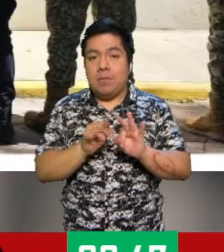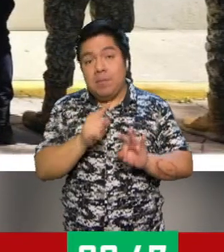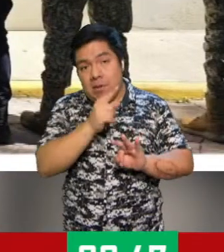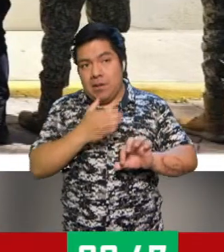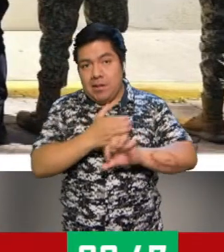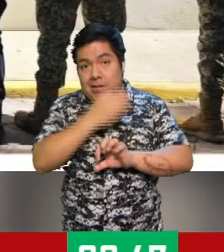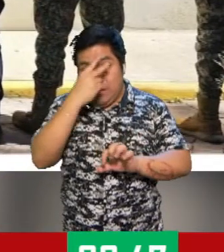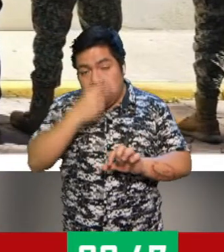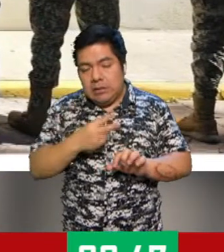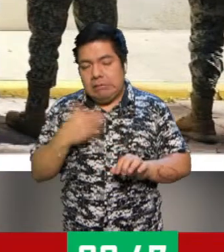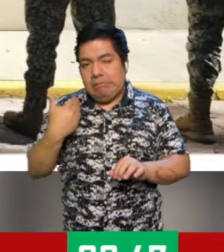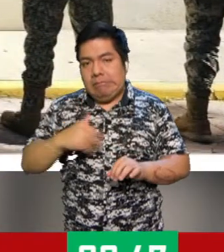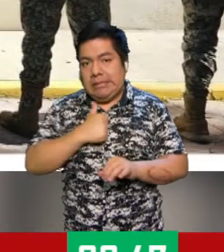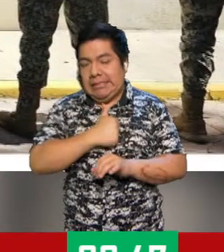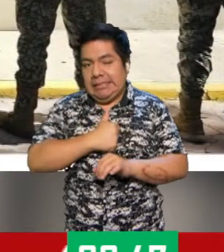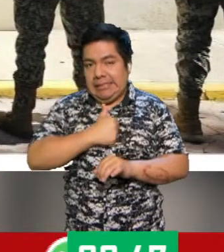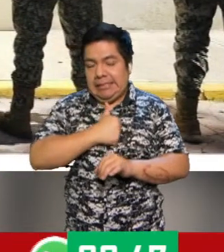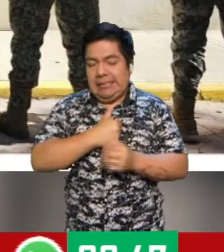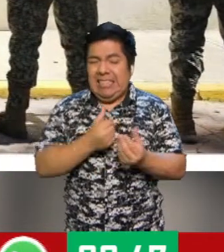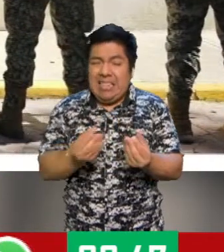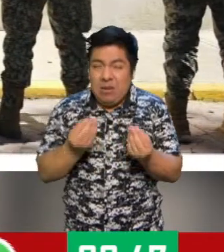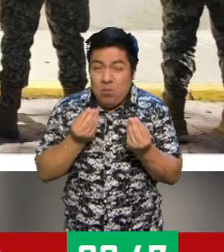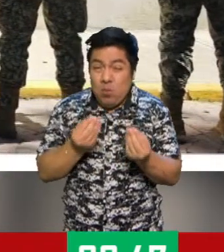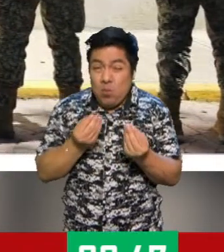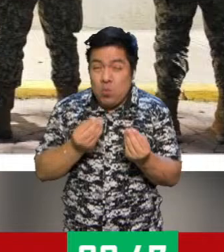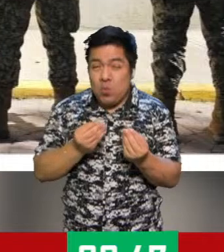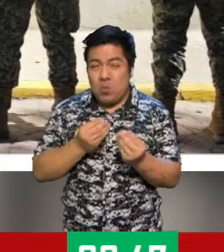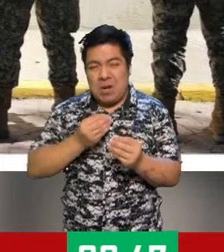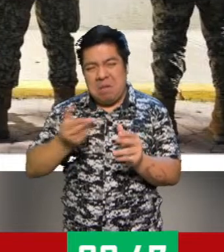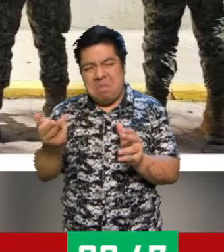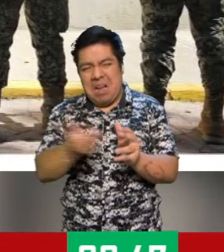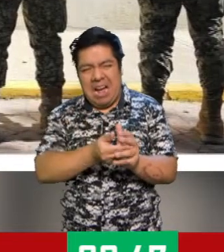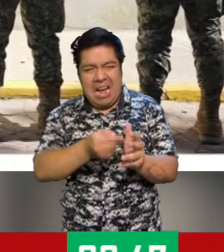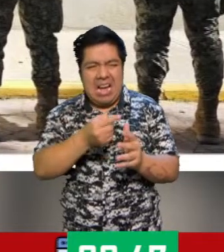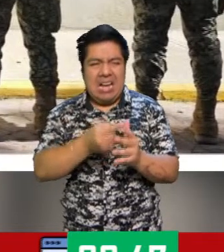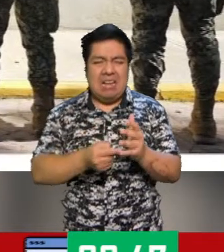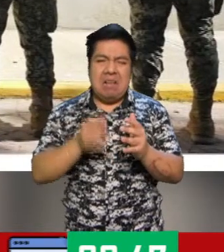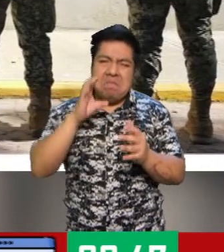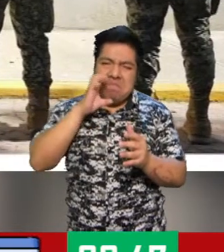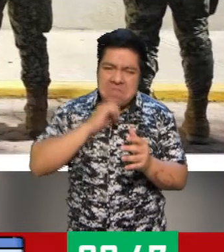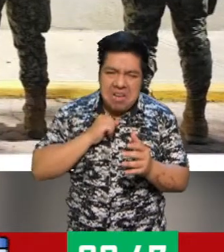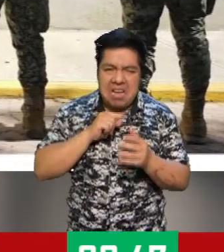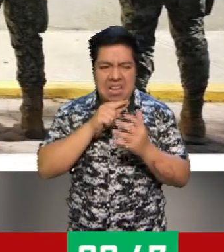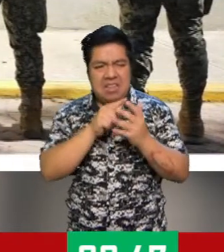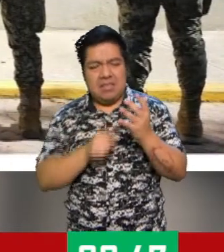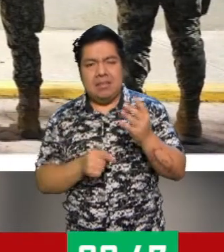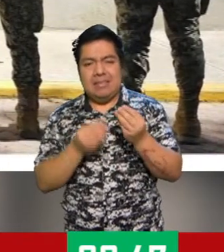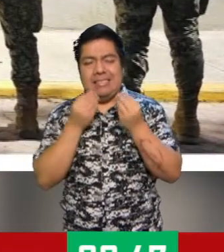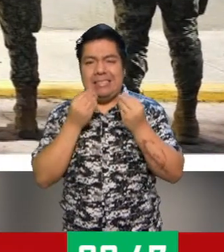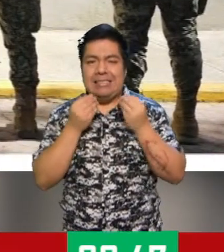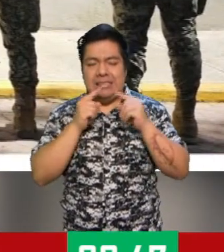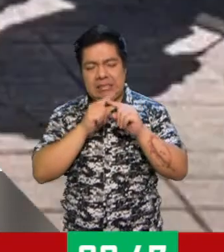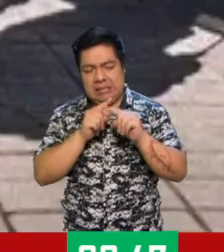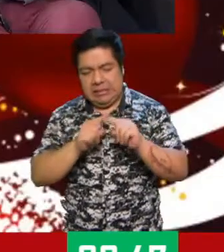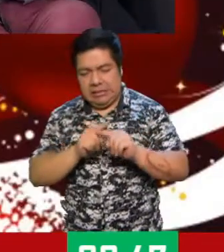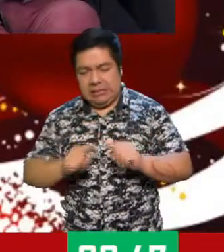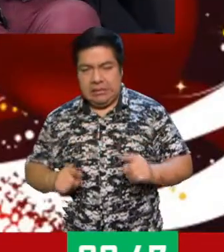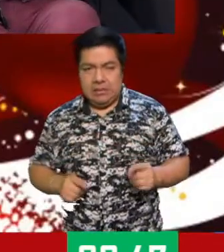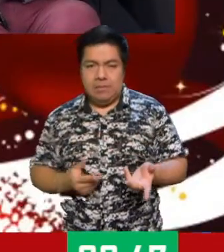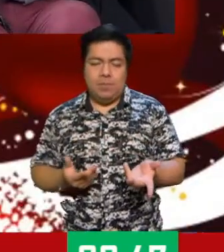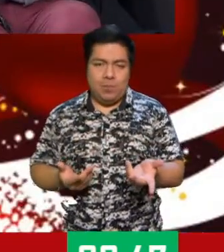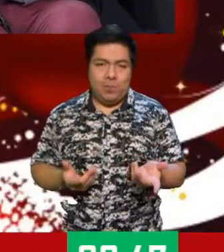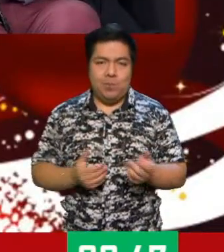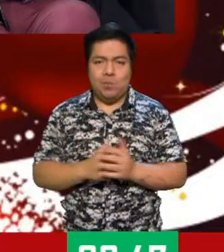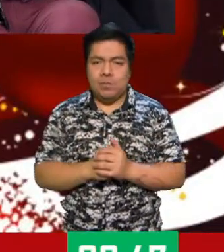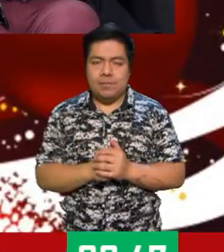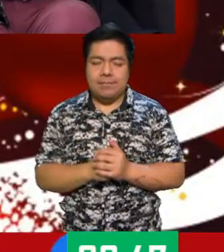lamentablemente se dan altos índices de criminalidad expresada en diferentes delitos. Y